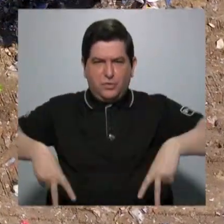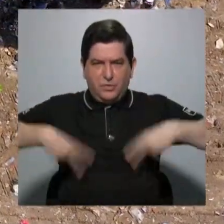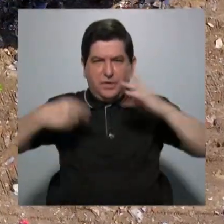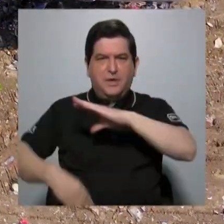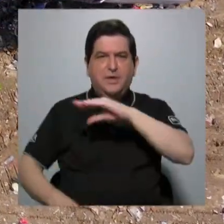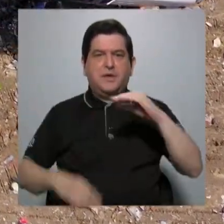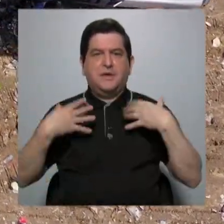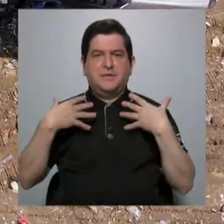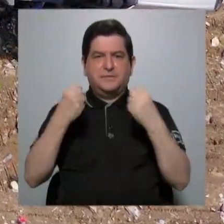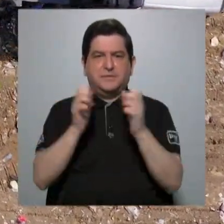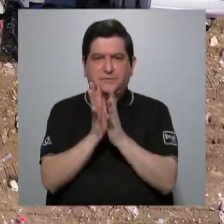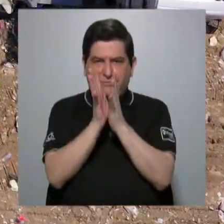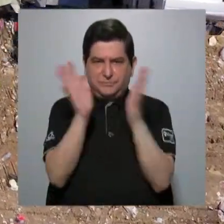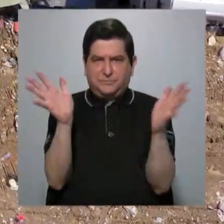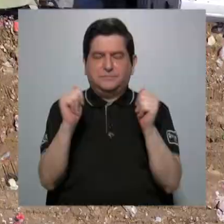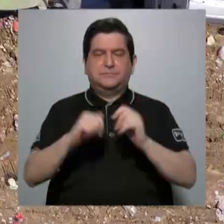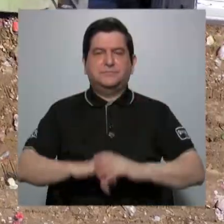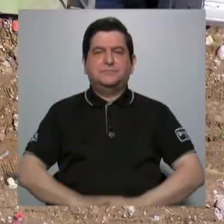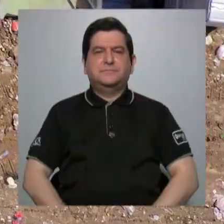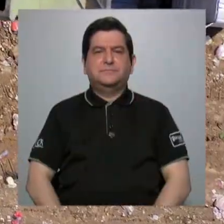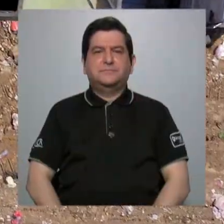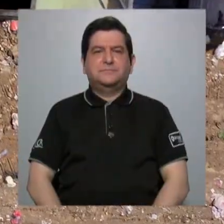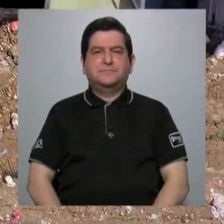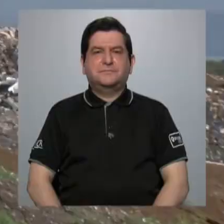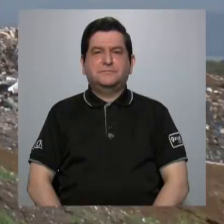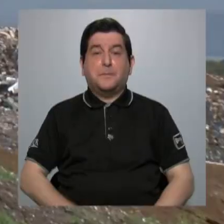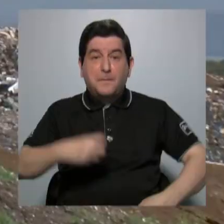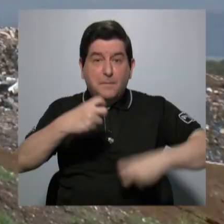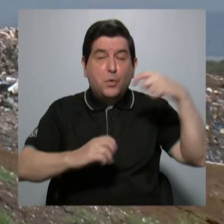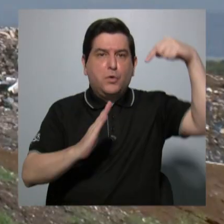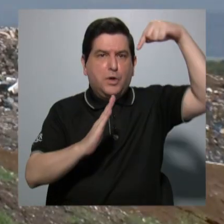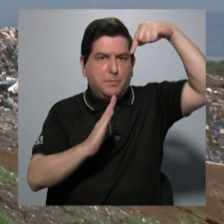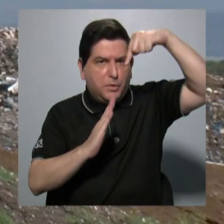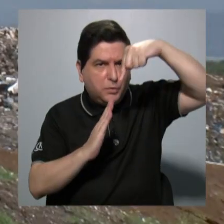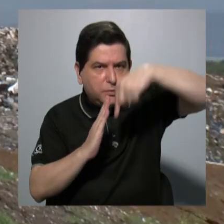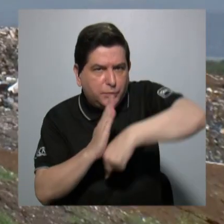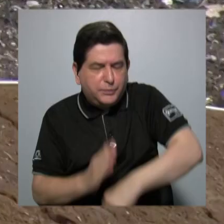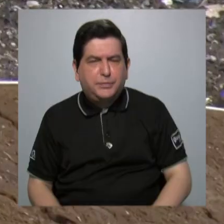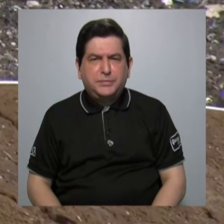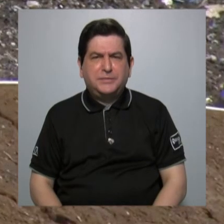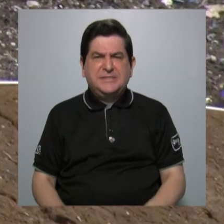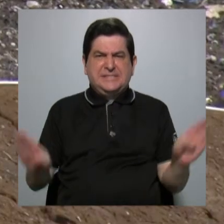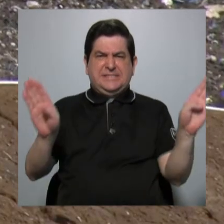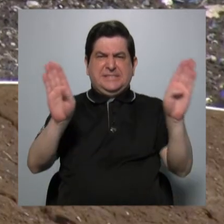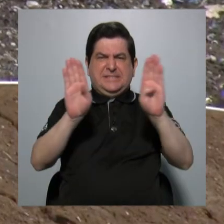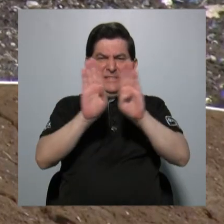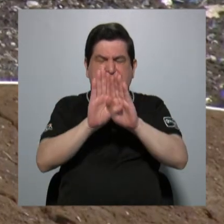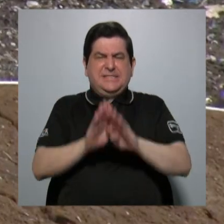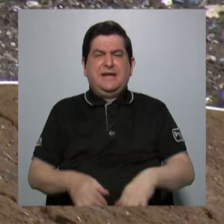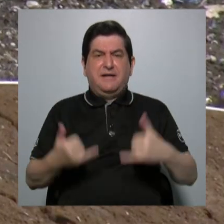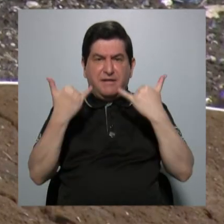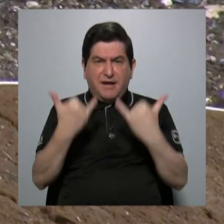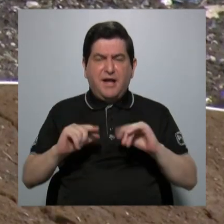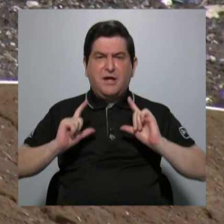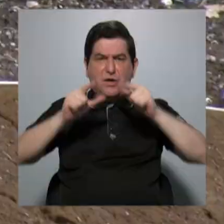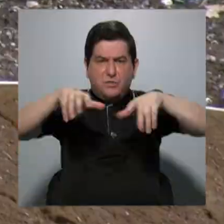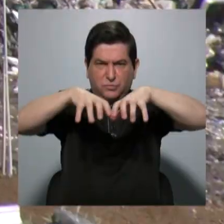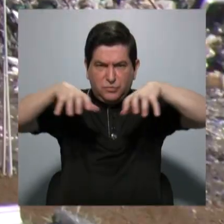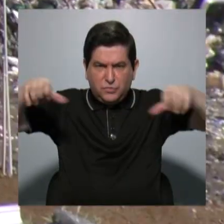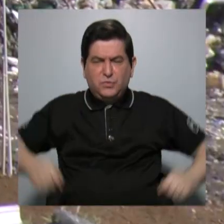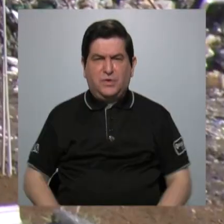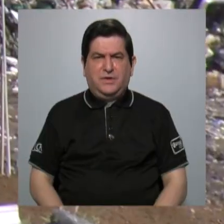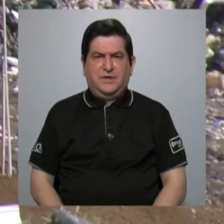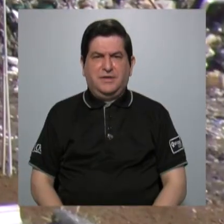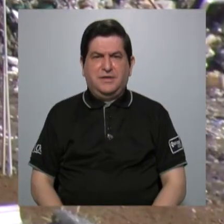a los ecosistemas y a la salud pública. El problema se agrava aún más con el inminente cierre de los